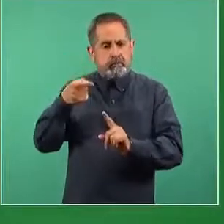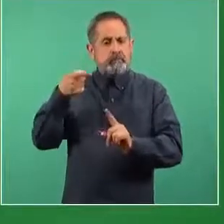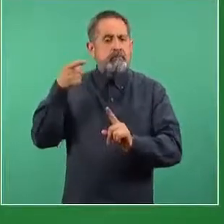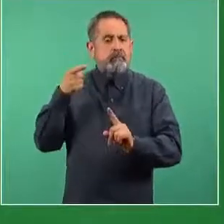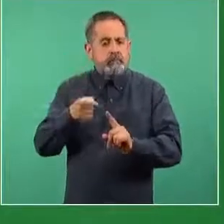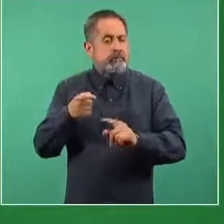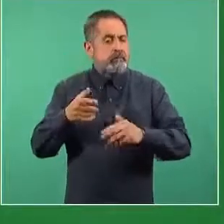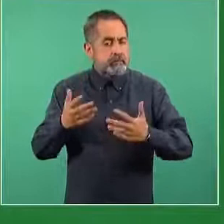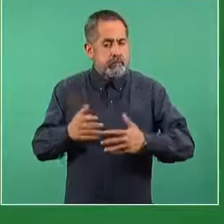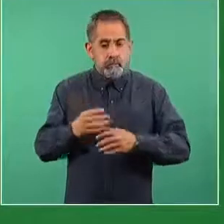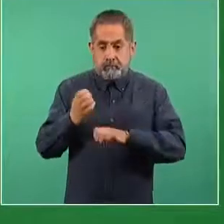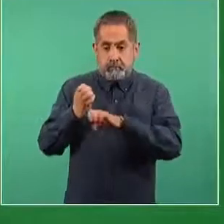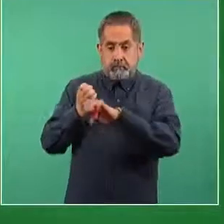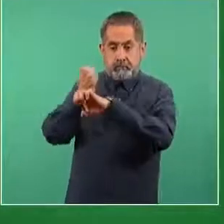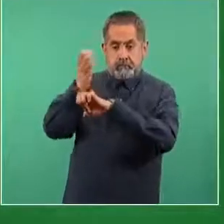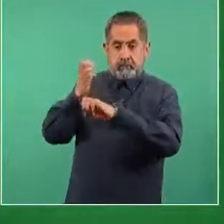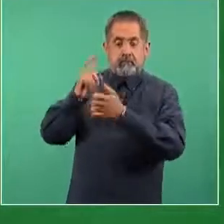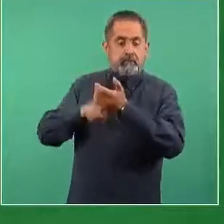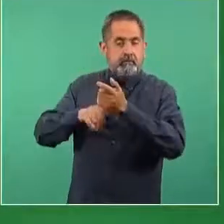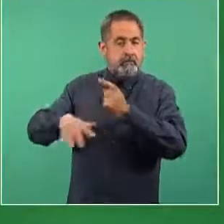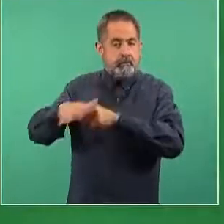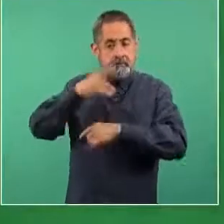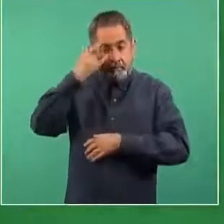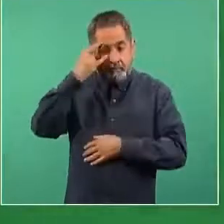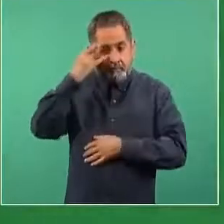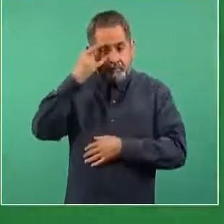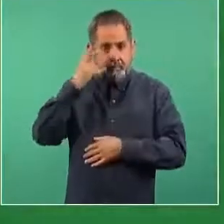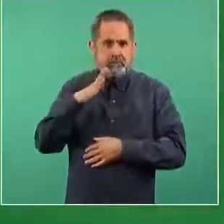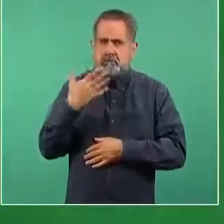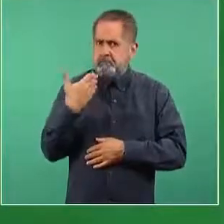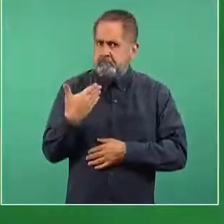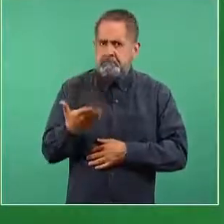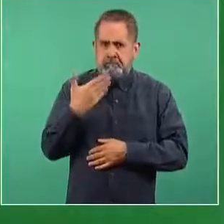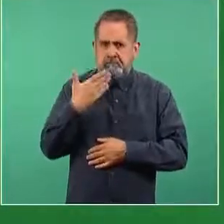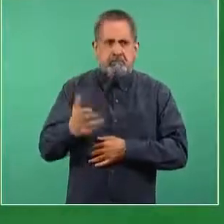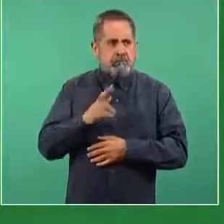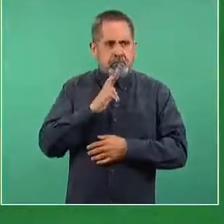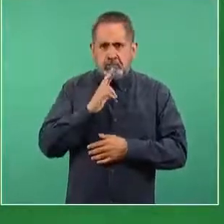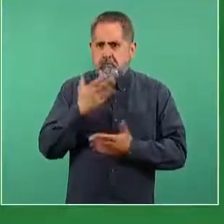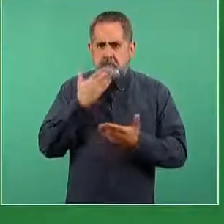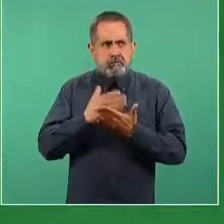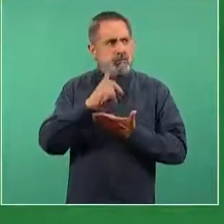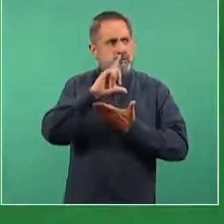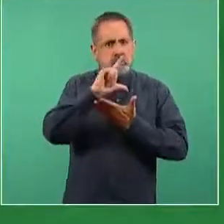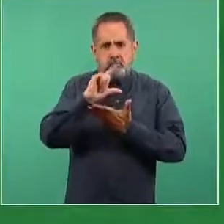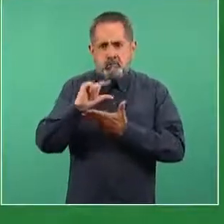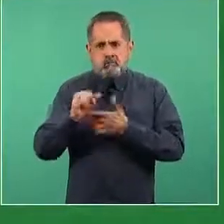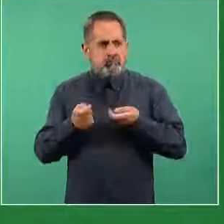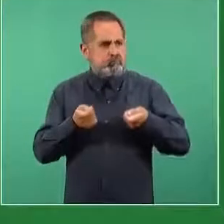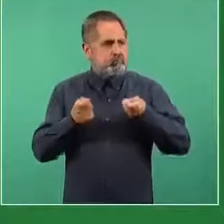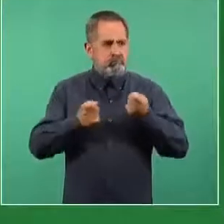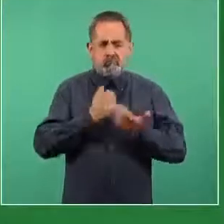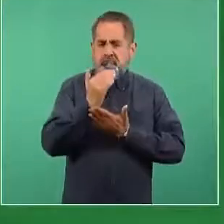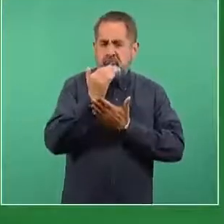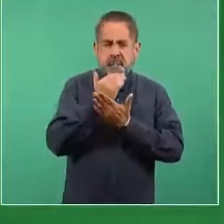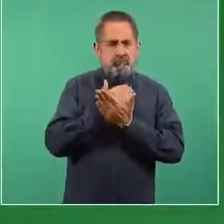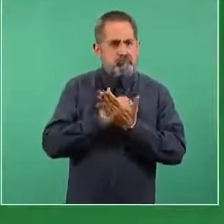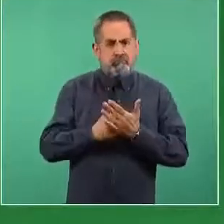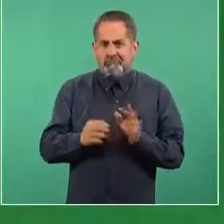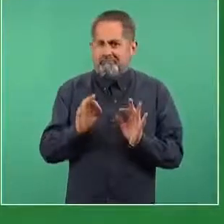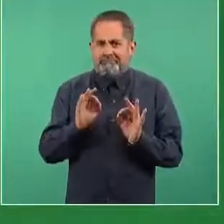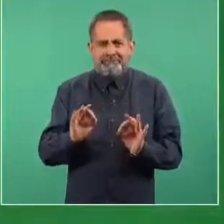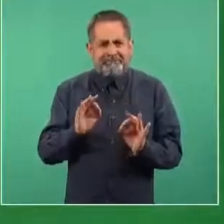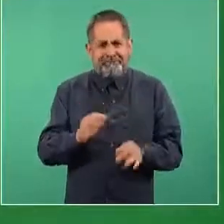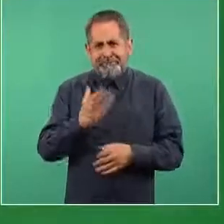precisamente que un estado como es el de Campeche y que ha tenido tan buenos resultados en relación al control de la